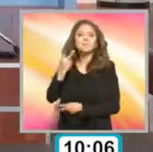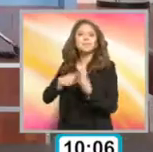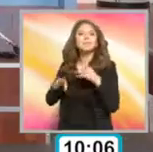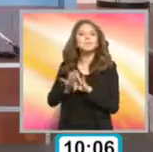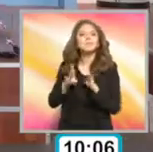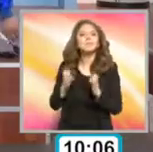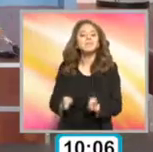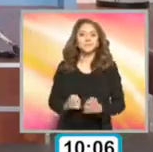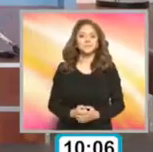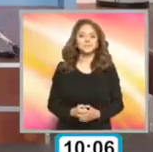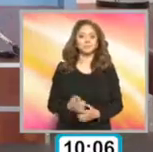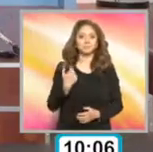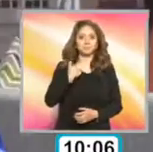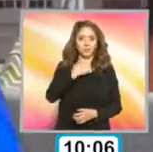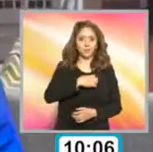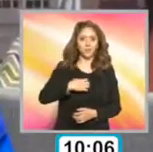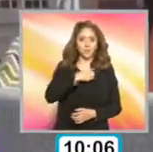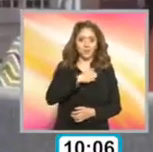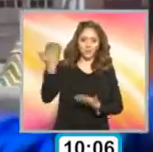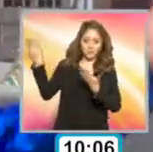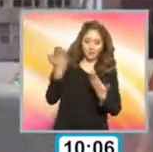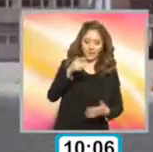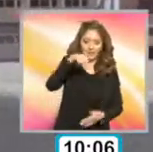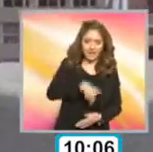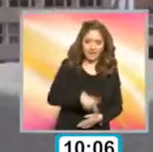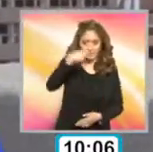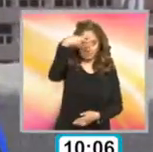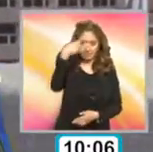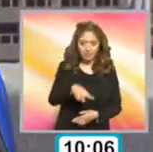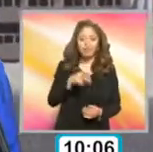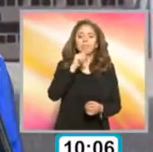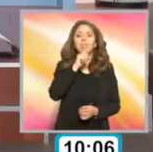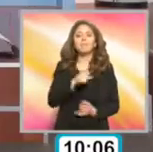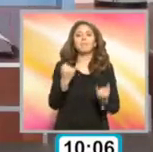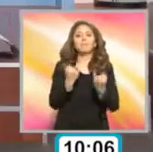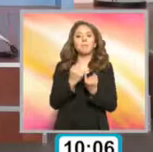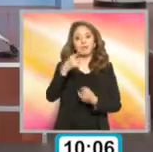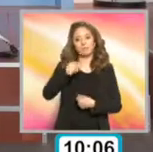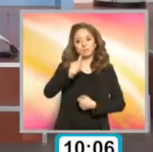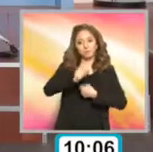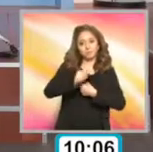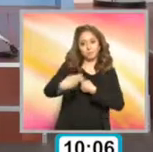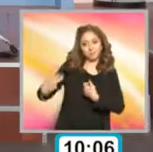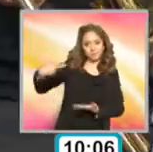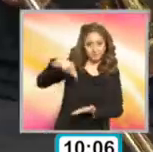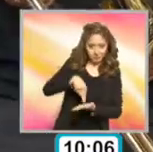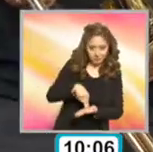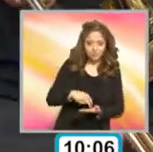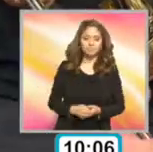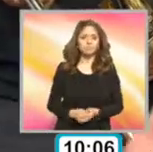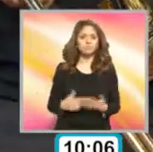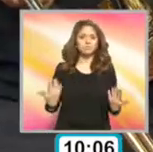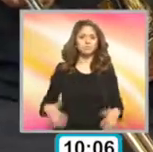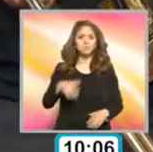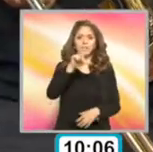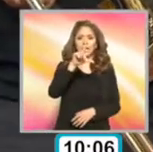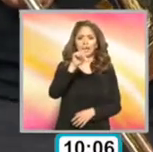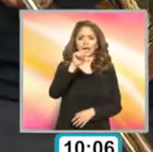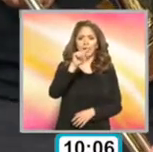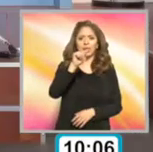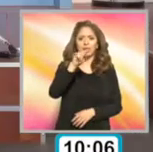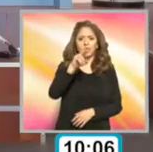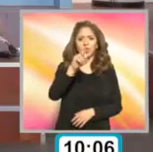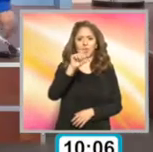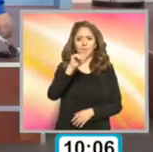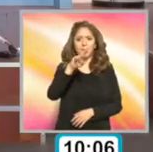Súper contentos de estar otra vez en México y bueno, más que felices de estar en este programa, ¿no? Oye, pero andan por toda Latinoamérica en promoción con este sencillo que les está